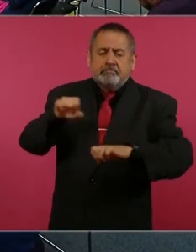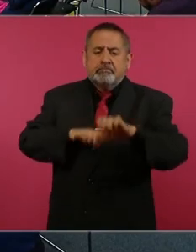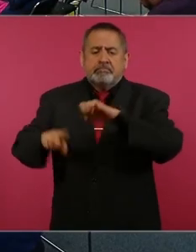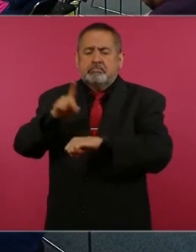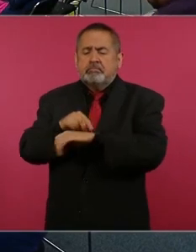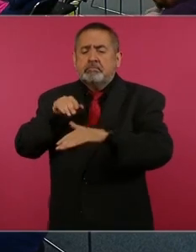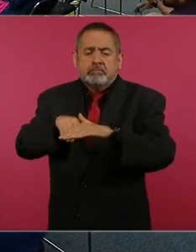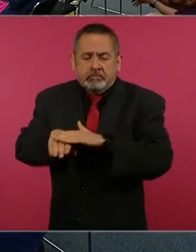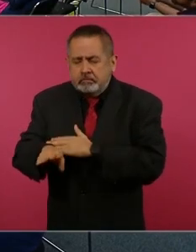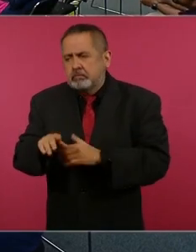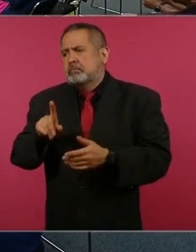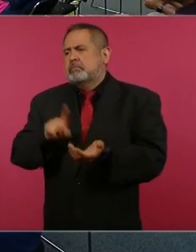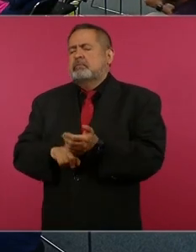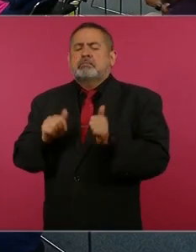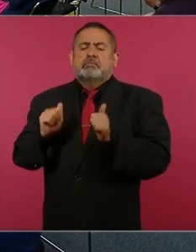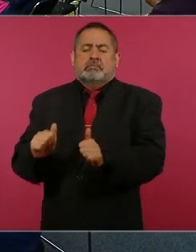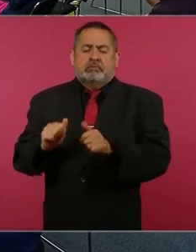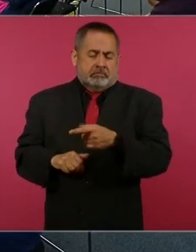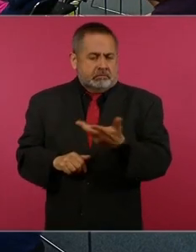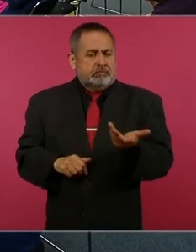que si